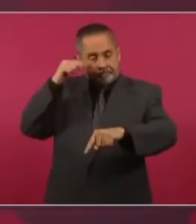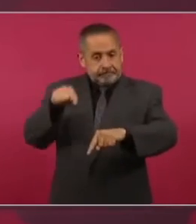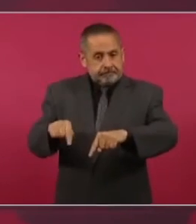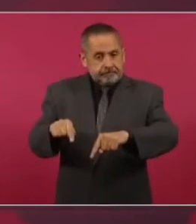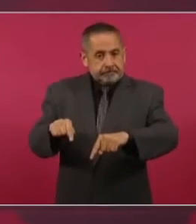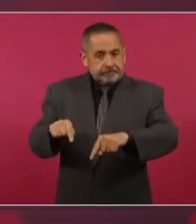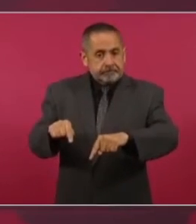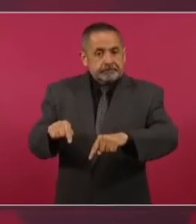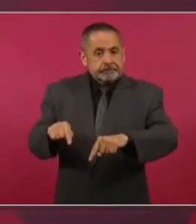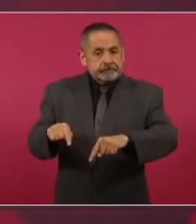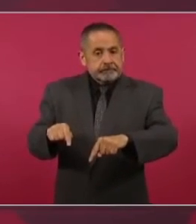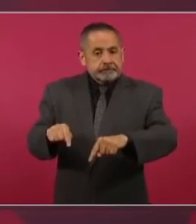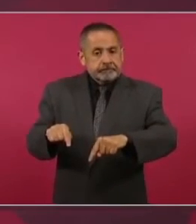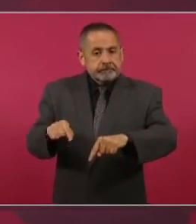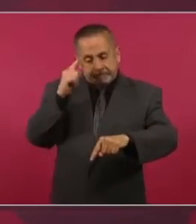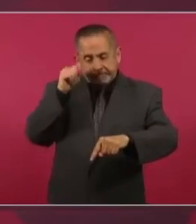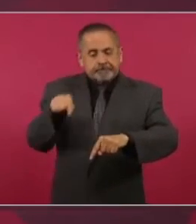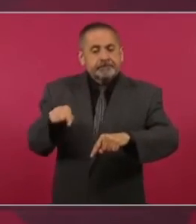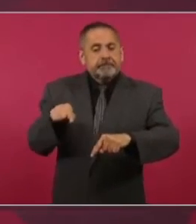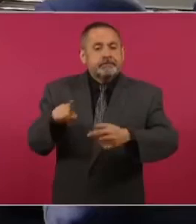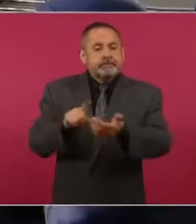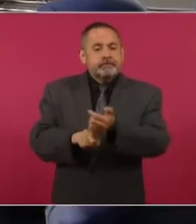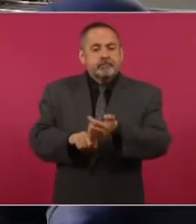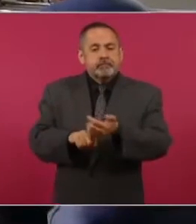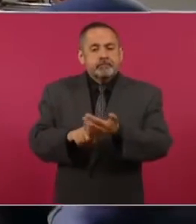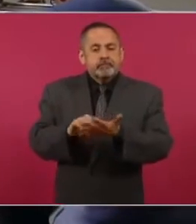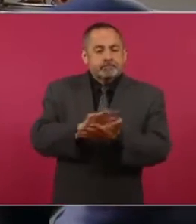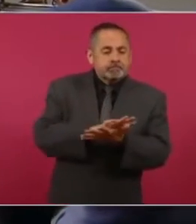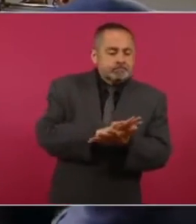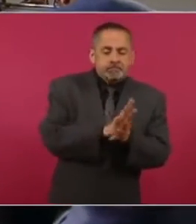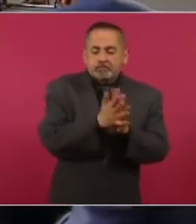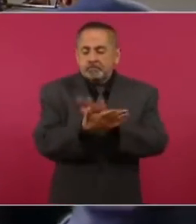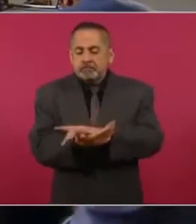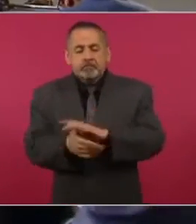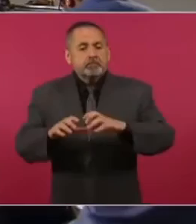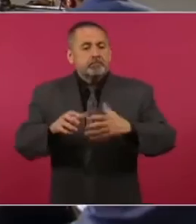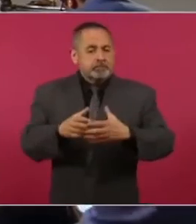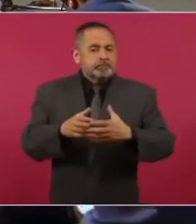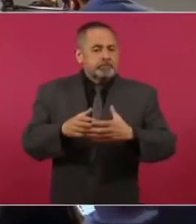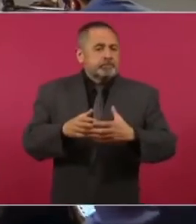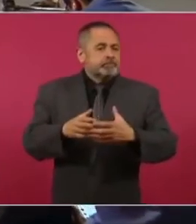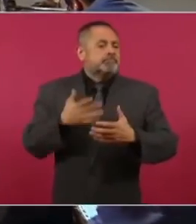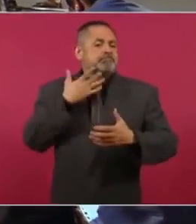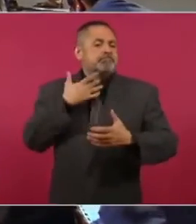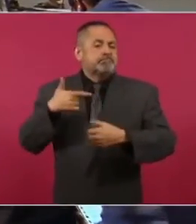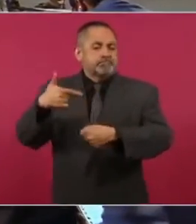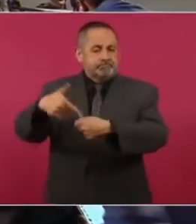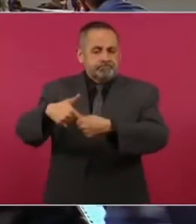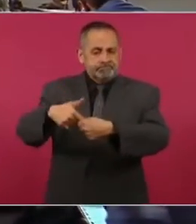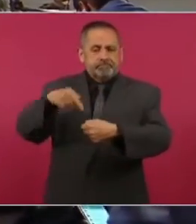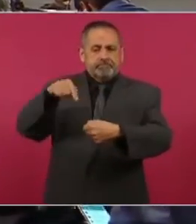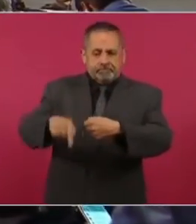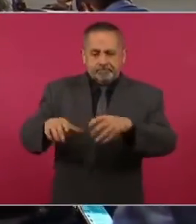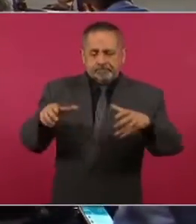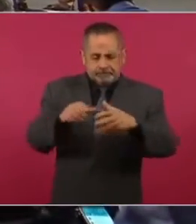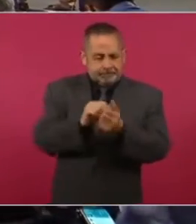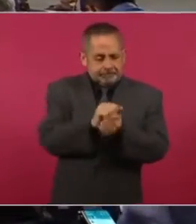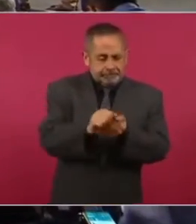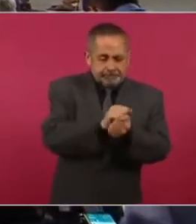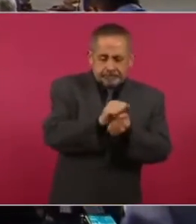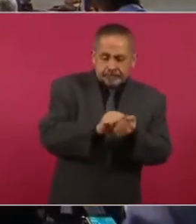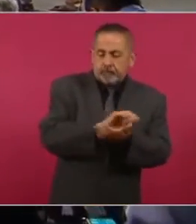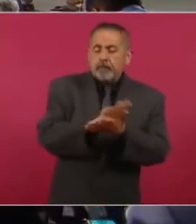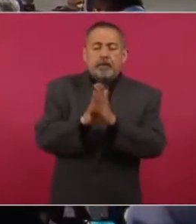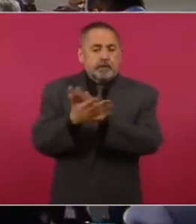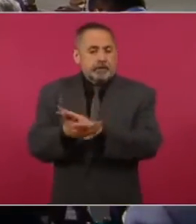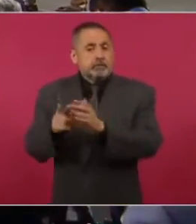para procesar combustóleo y convertirlo en gasolina. Es una coquizadora con